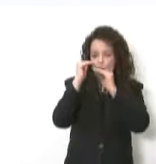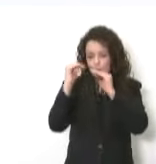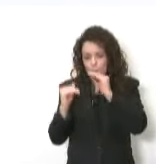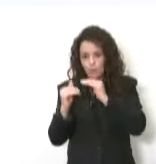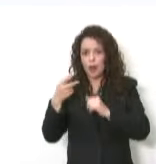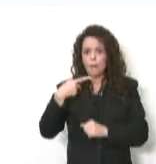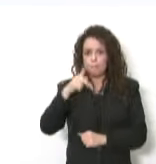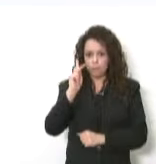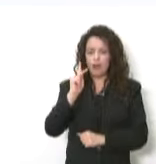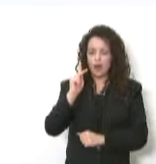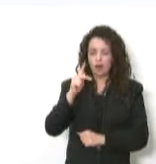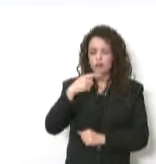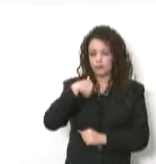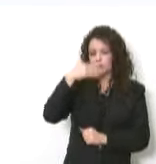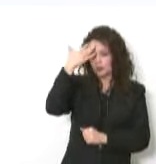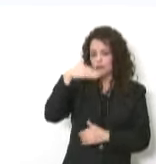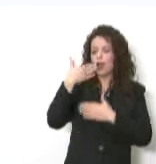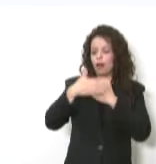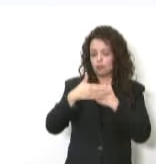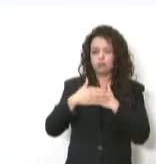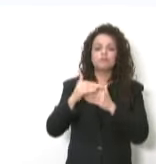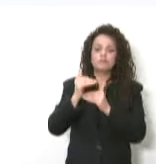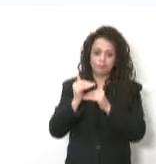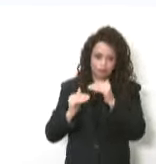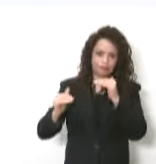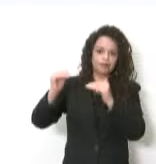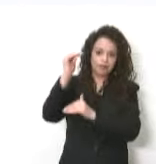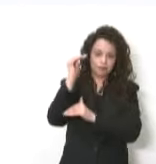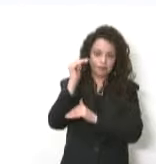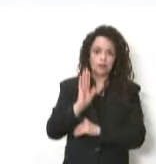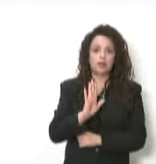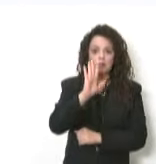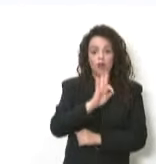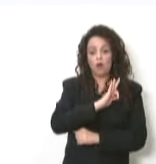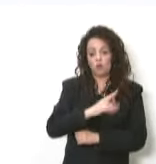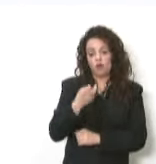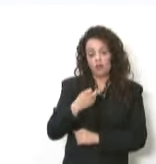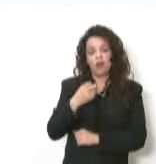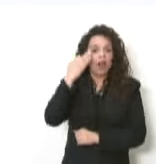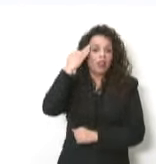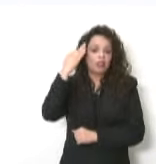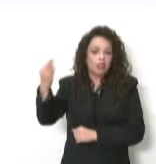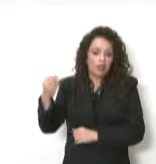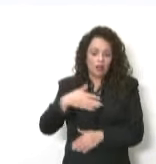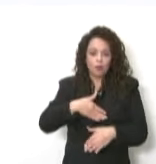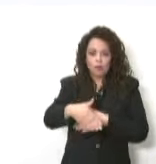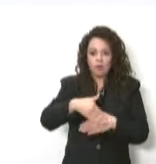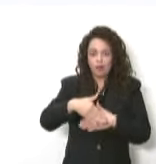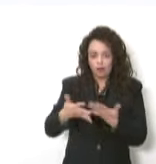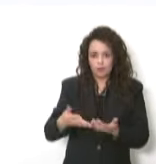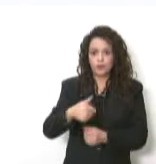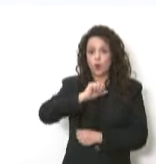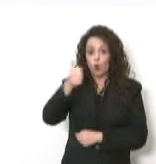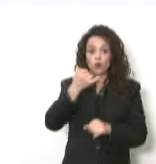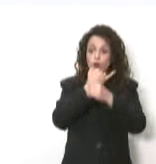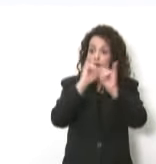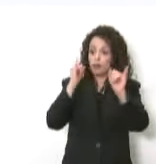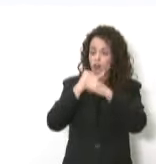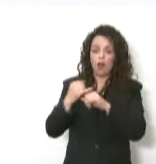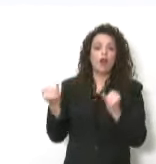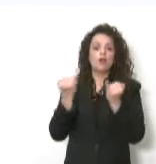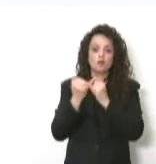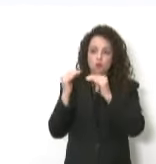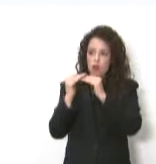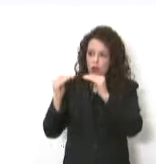pero sabemos que la va a solventar. A lo mejor también tuvo que ver con estos periodos. Los órganos autónomos también crecieron. Los